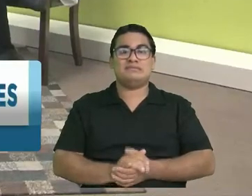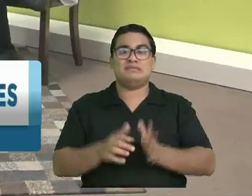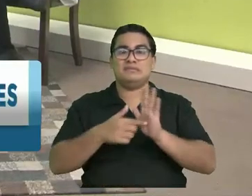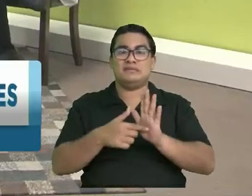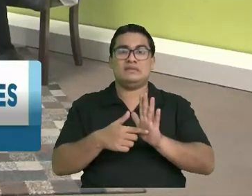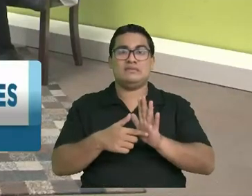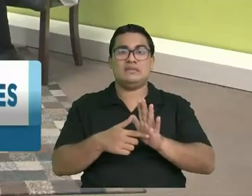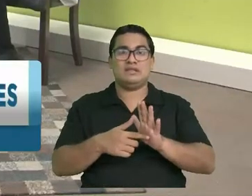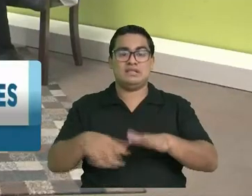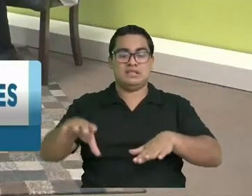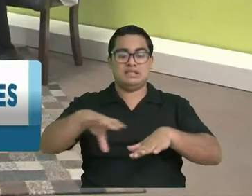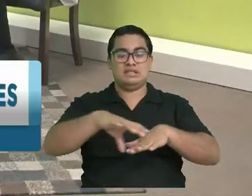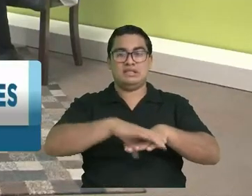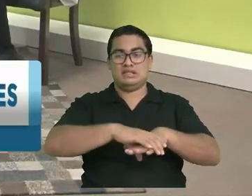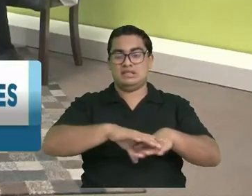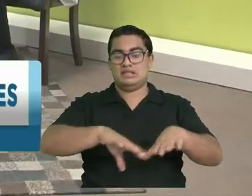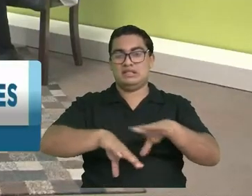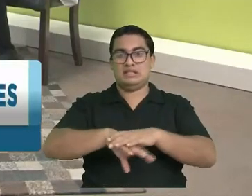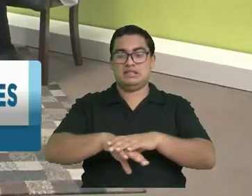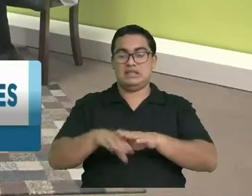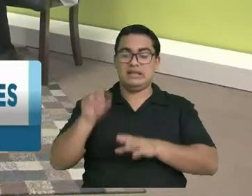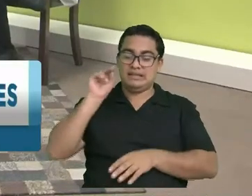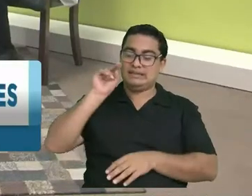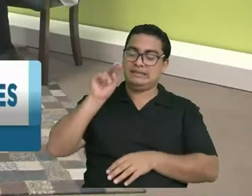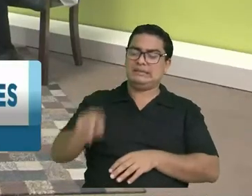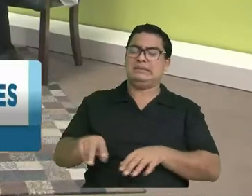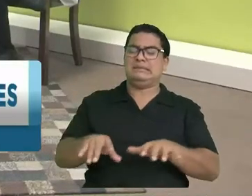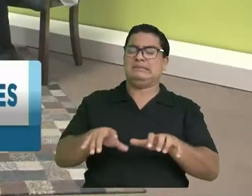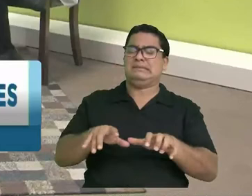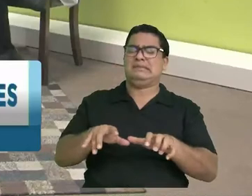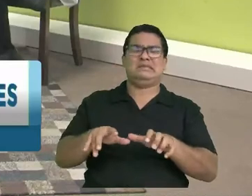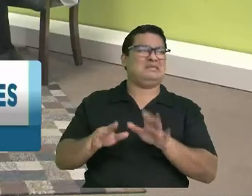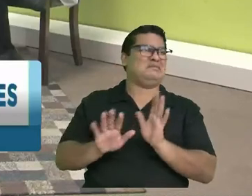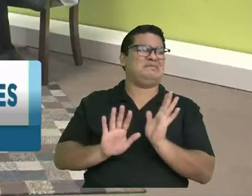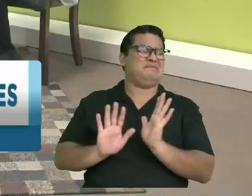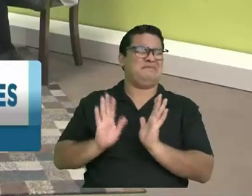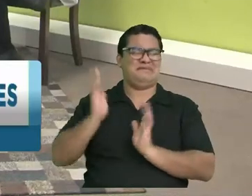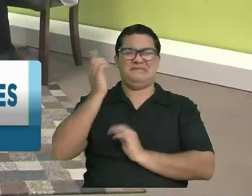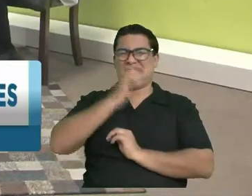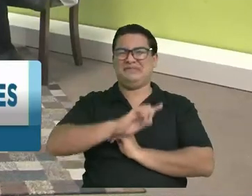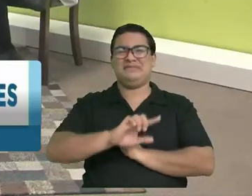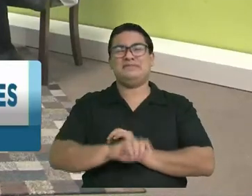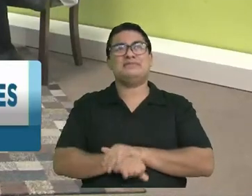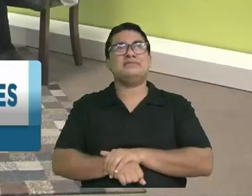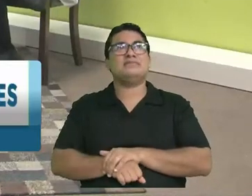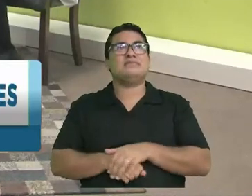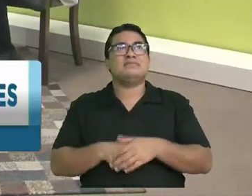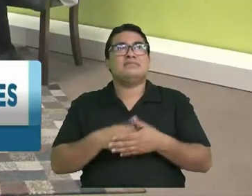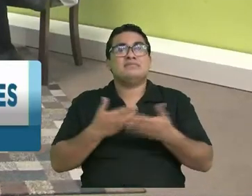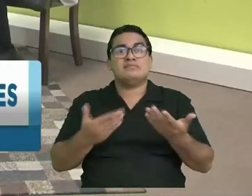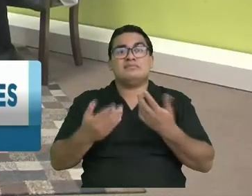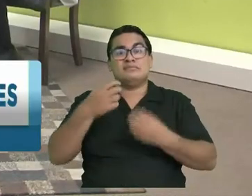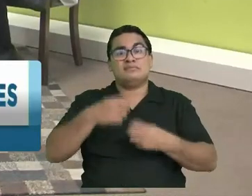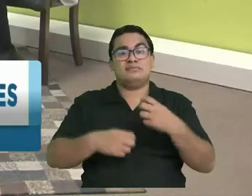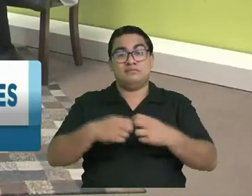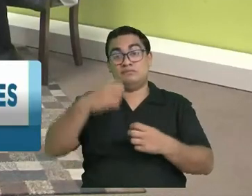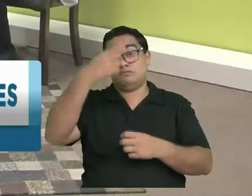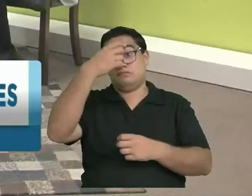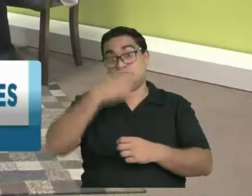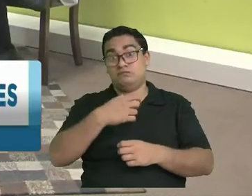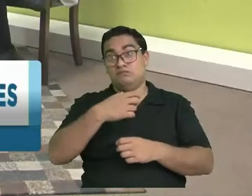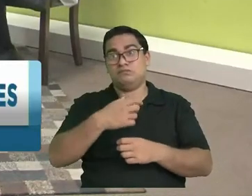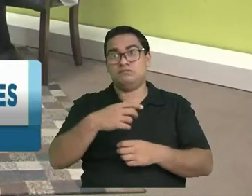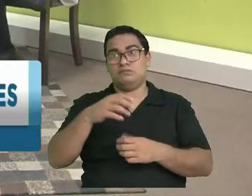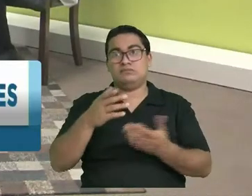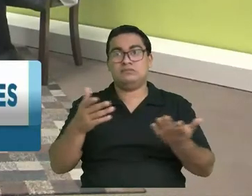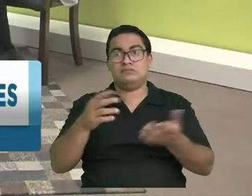chinela abierta, obviamente se le va a ver su deformación en así, los piecitos. Así es, y aparte del problema serio de estética, y es